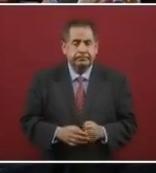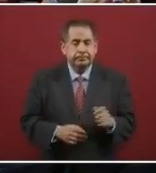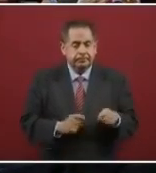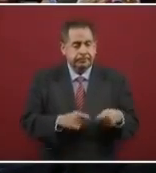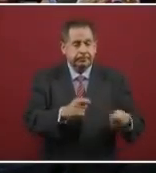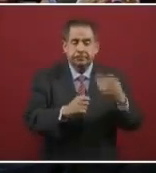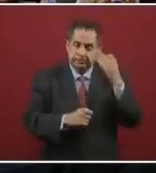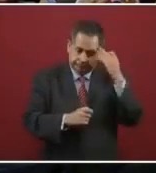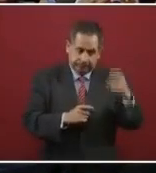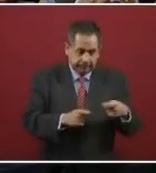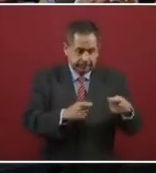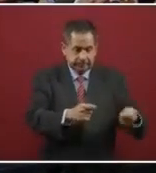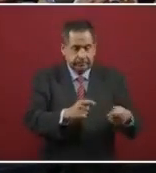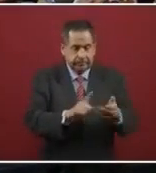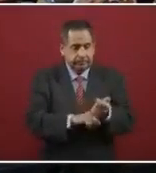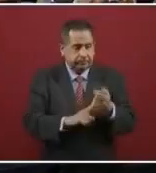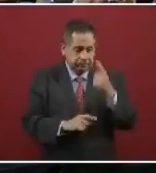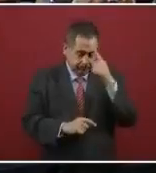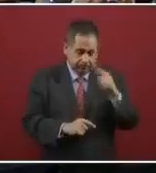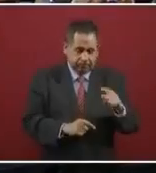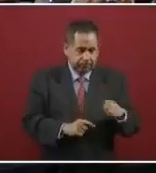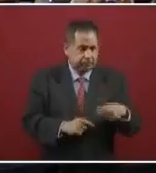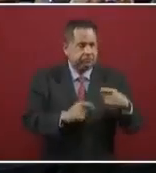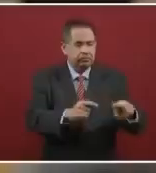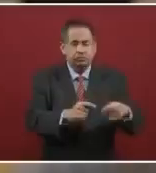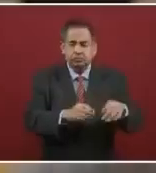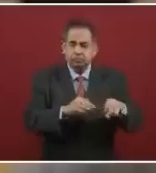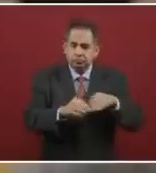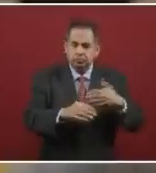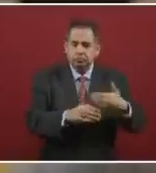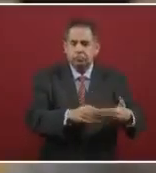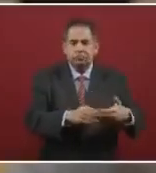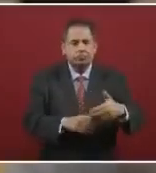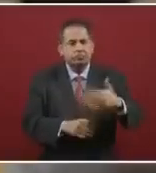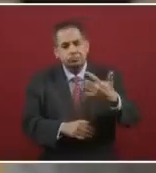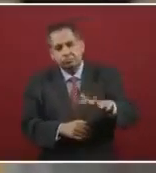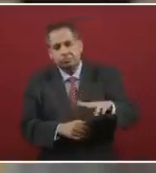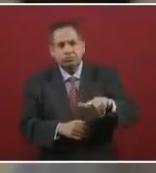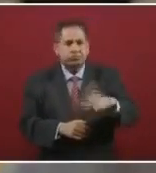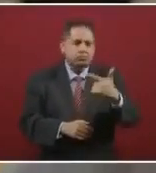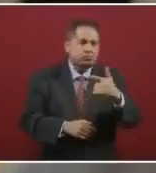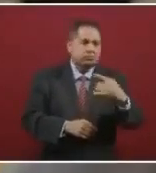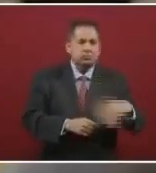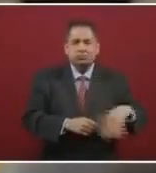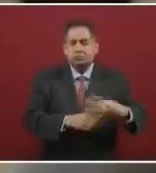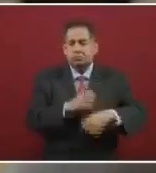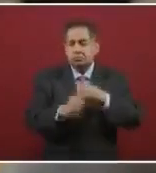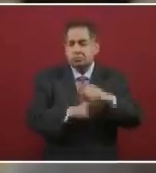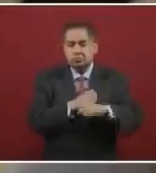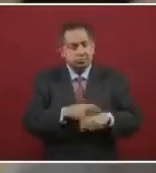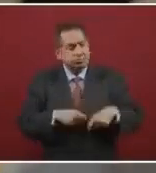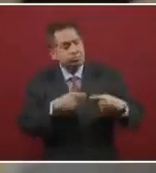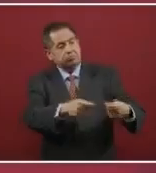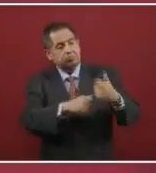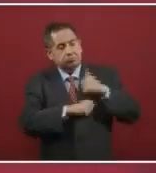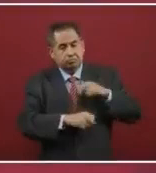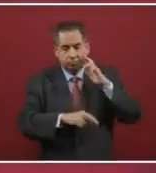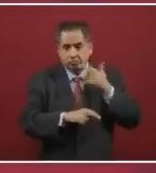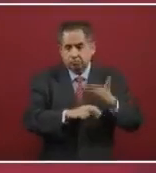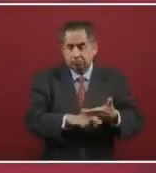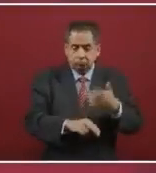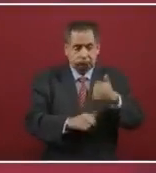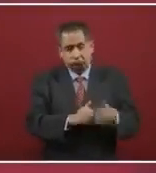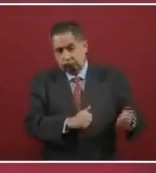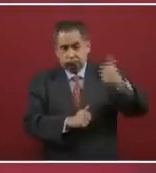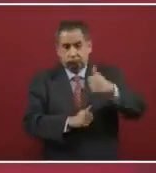tiempo para el desempeño de su cargo, 10, 12, 14 años para estar en